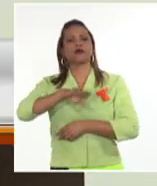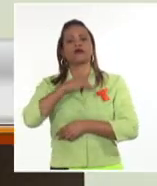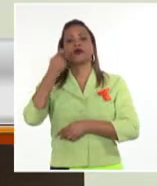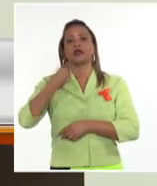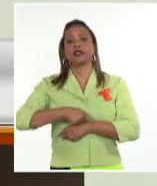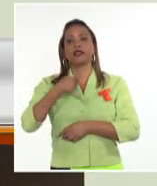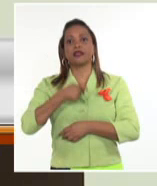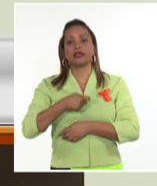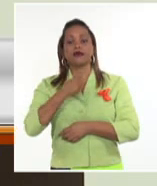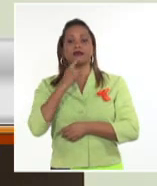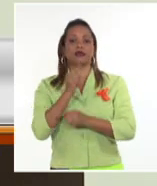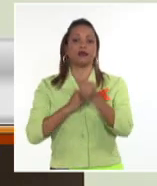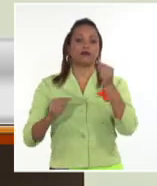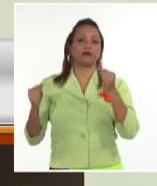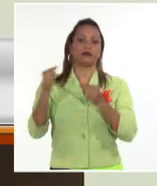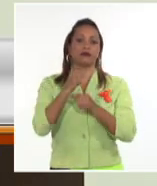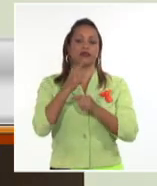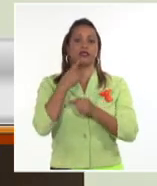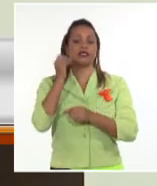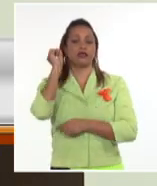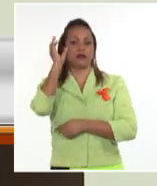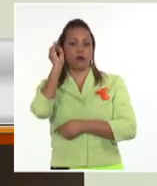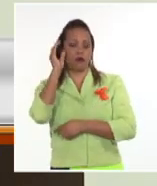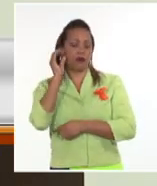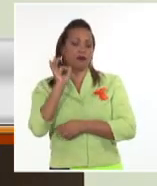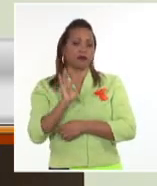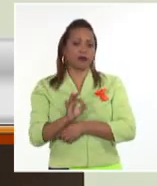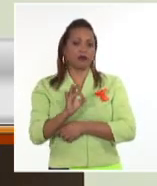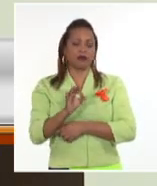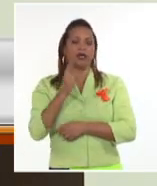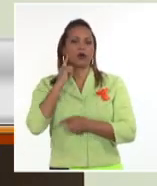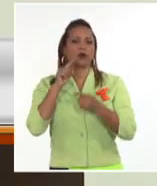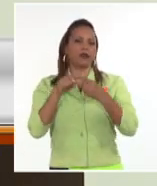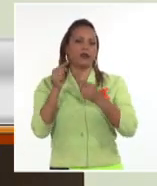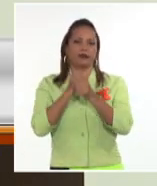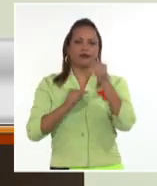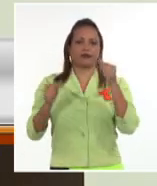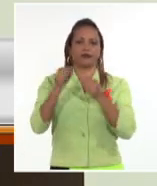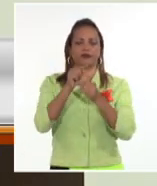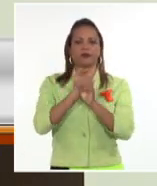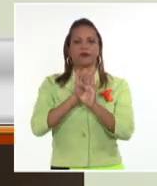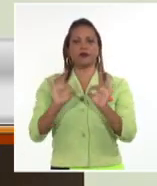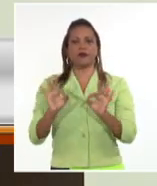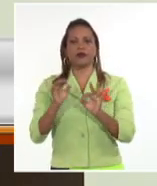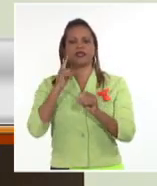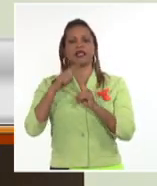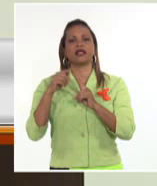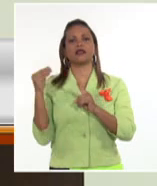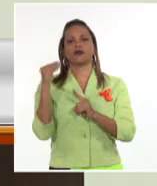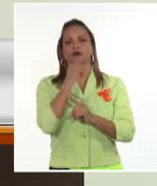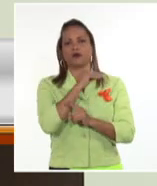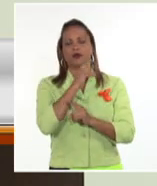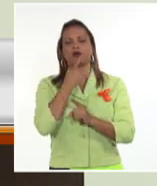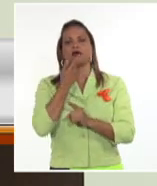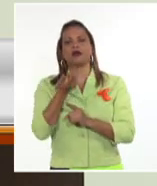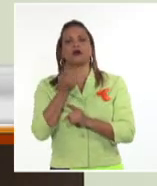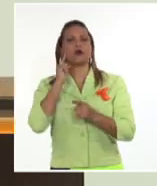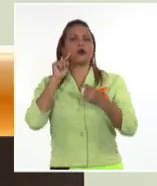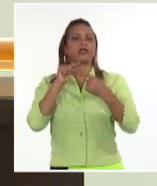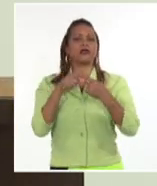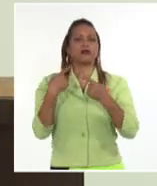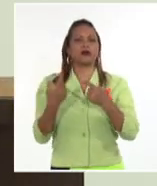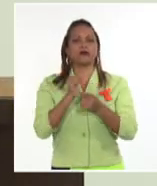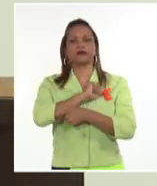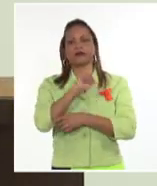la vanguardia de las innovaciones, especialmente las de raíz tecnológica, con el fin de lograr